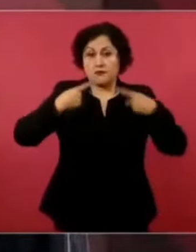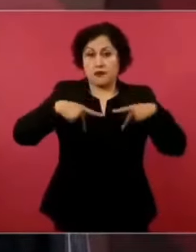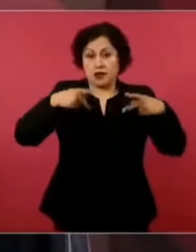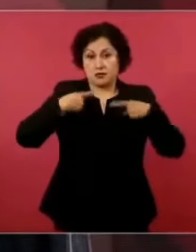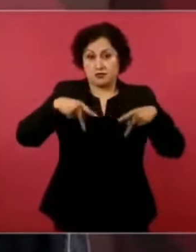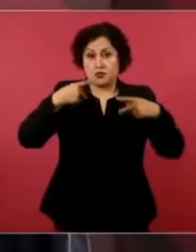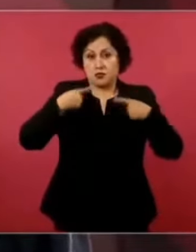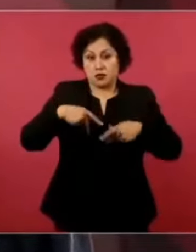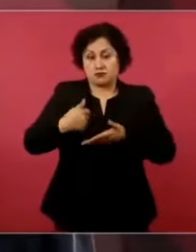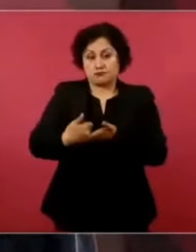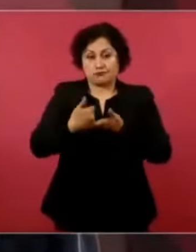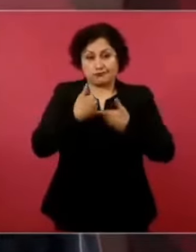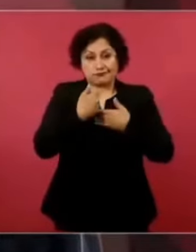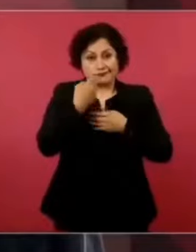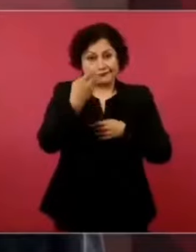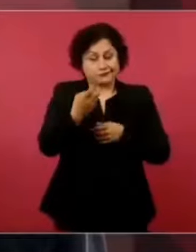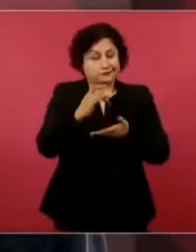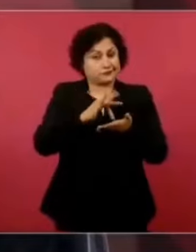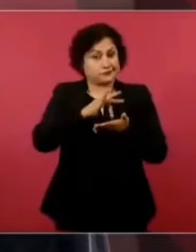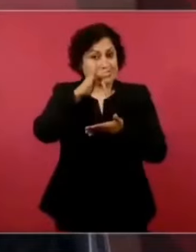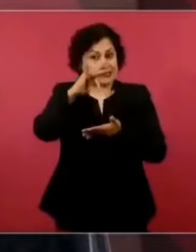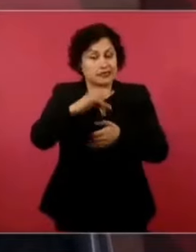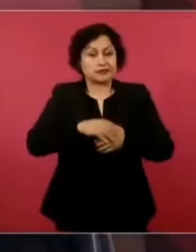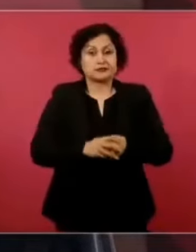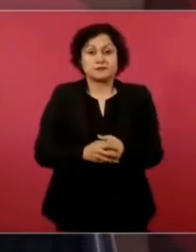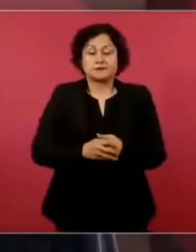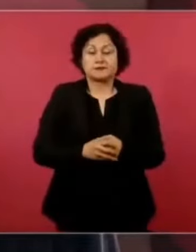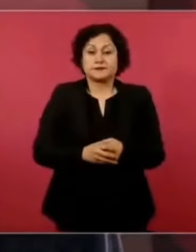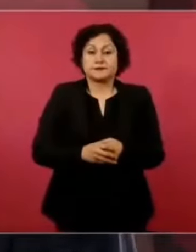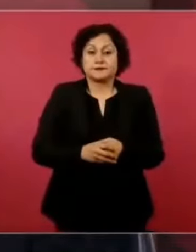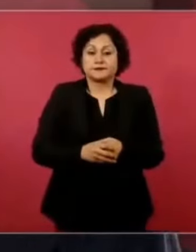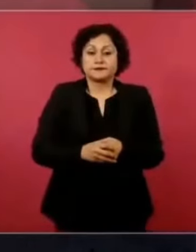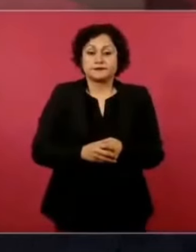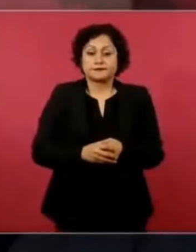al pueblo, hincarme